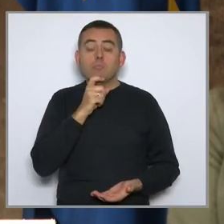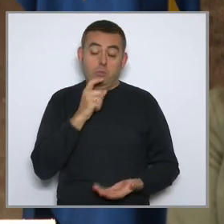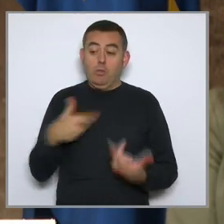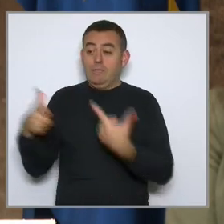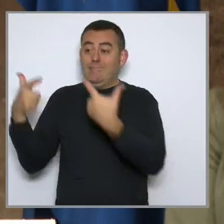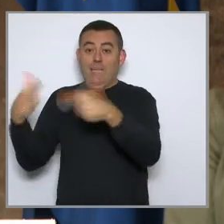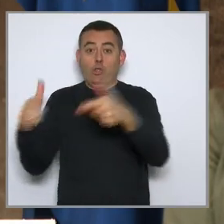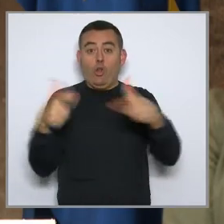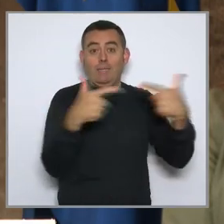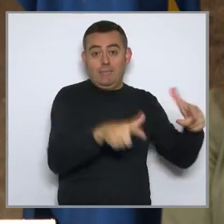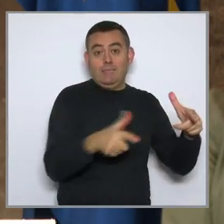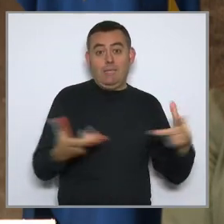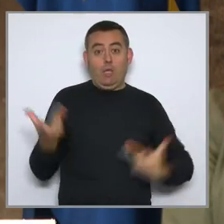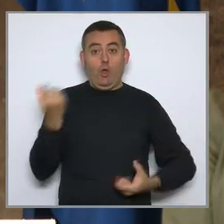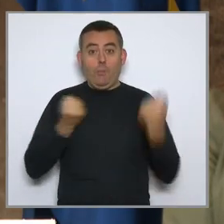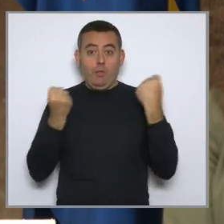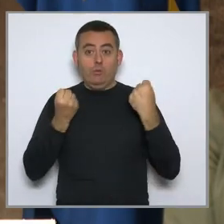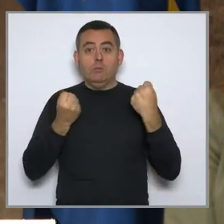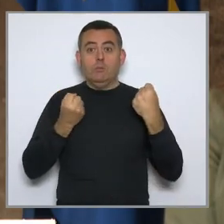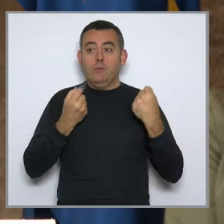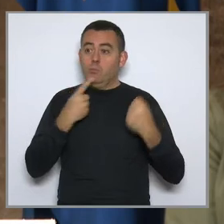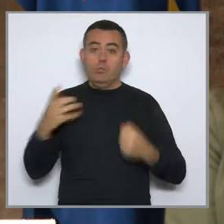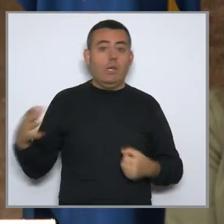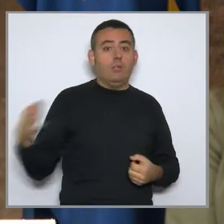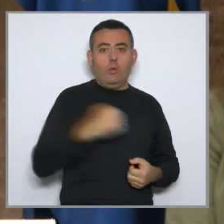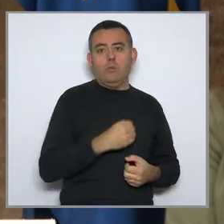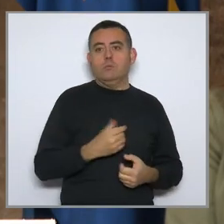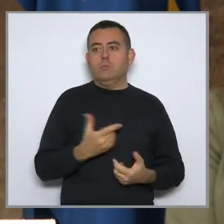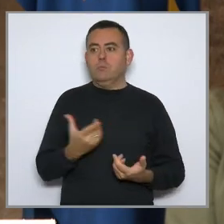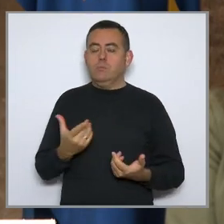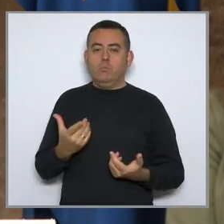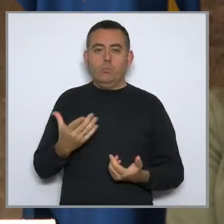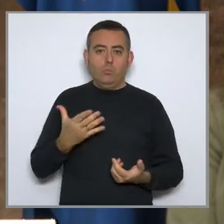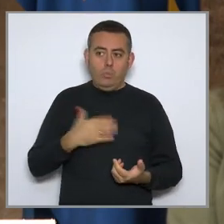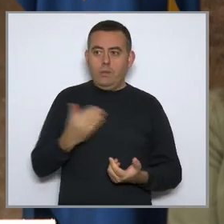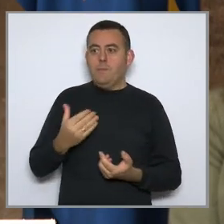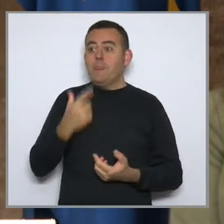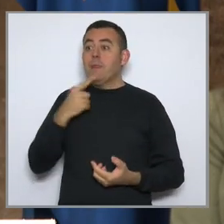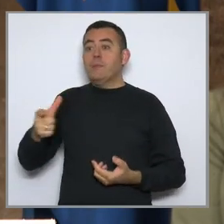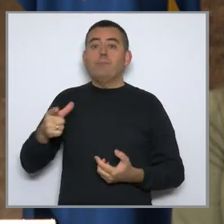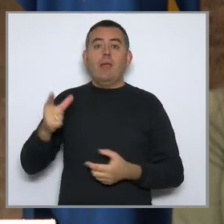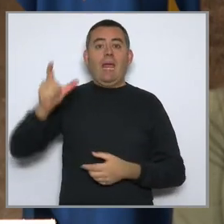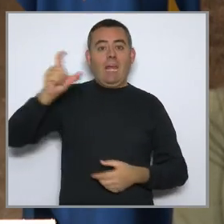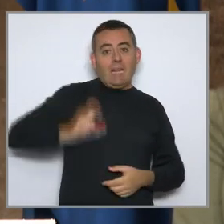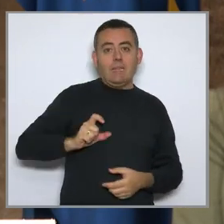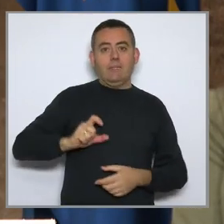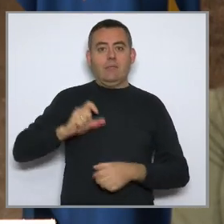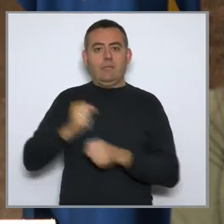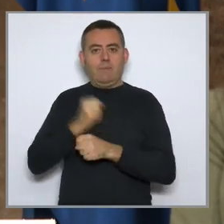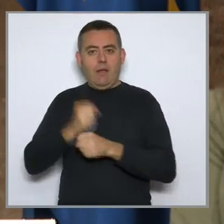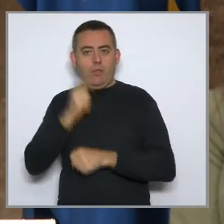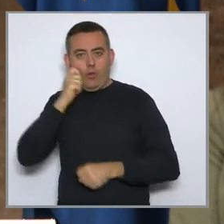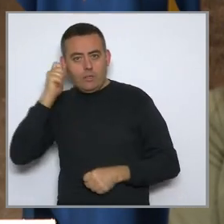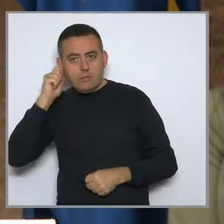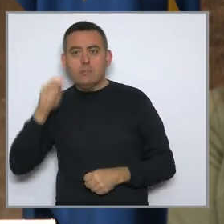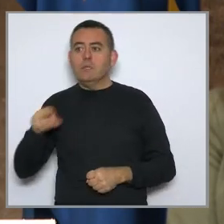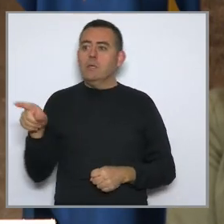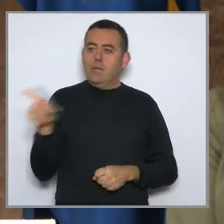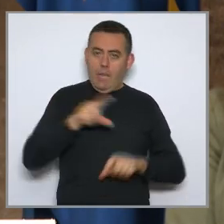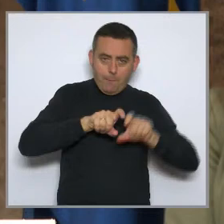a intereses empresariales y a las rentas de muchos trabajadores y trabajadoras y al temor en su futuro, que tienen que parar su